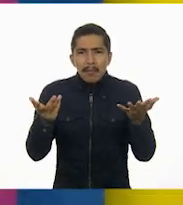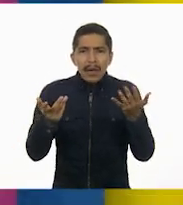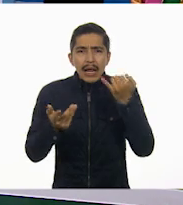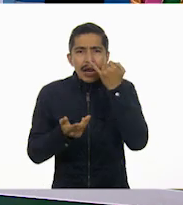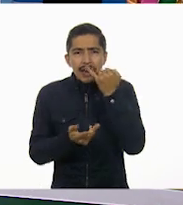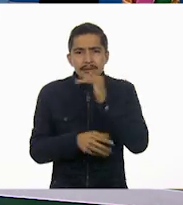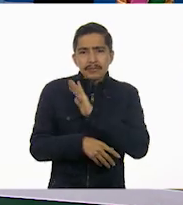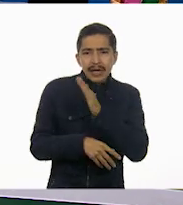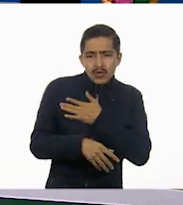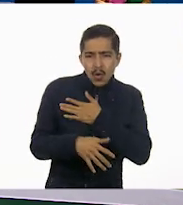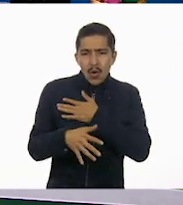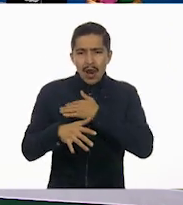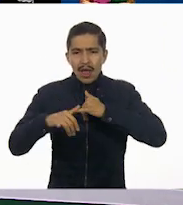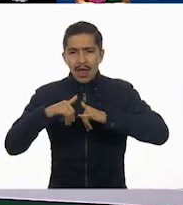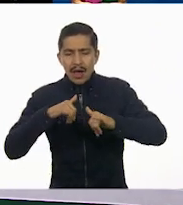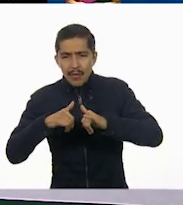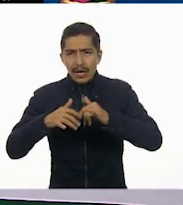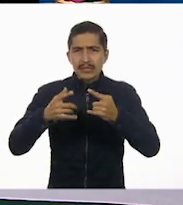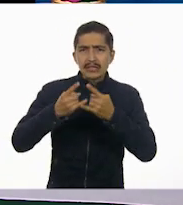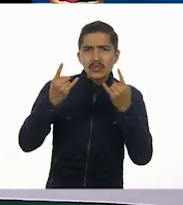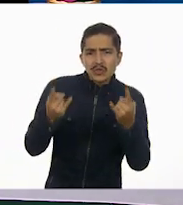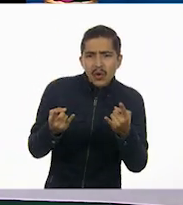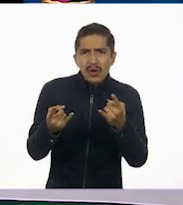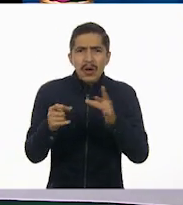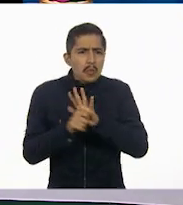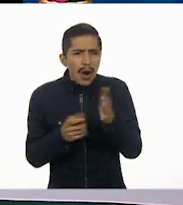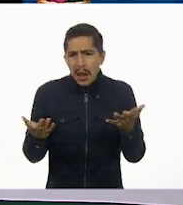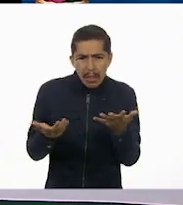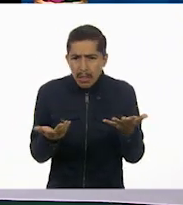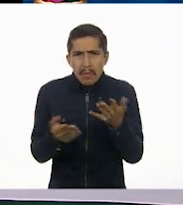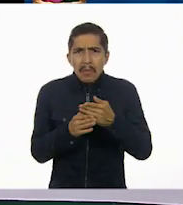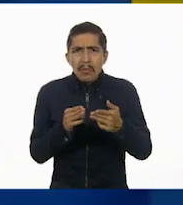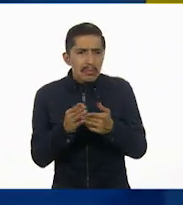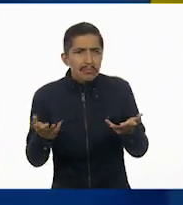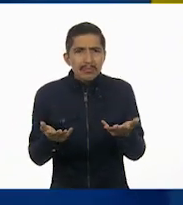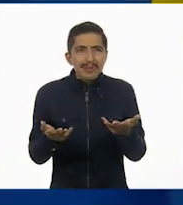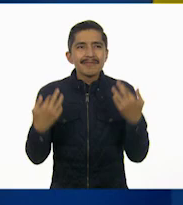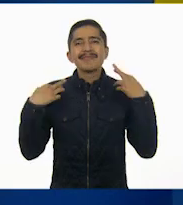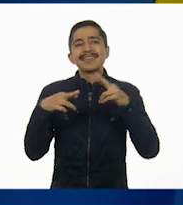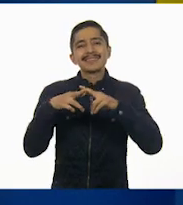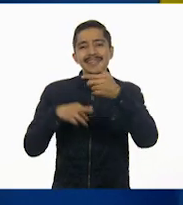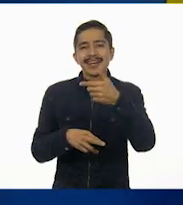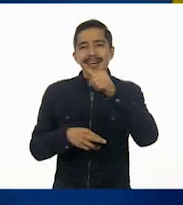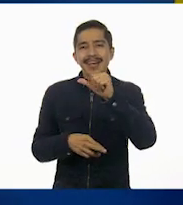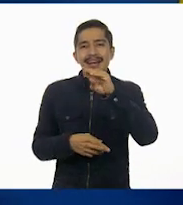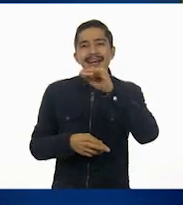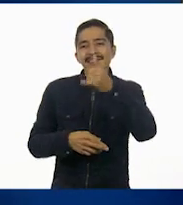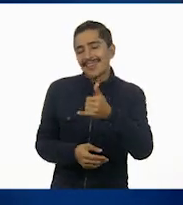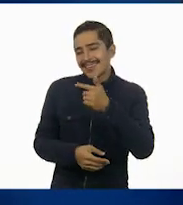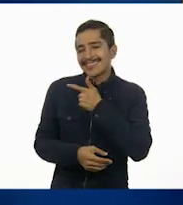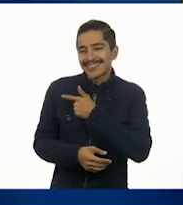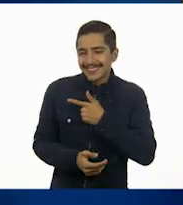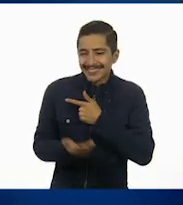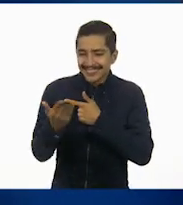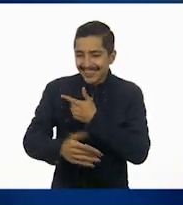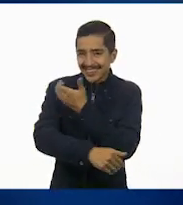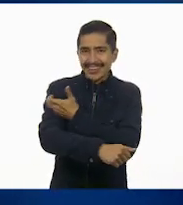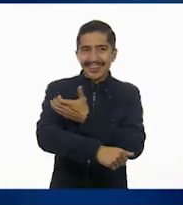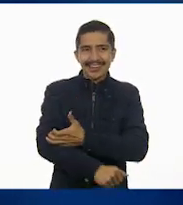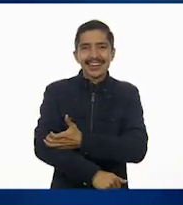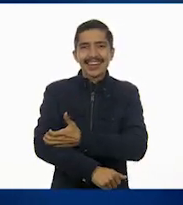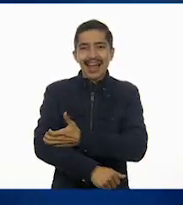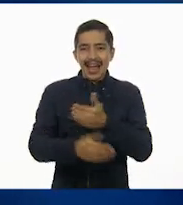materna, en geografía o en historia o en qué estamos? Maestra Gaby, qué gusto que nos acompañes en esta sesión de